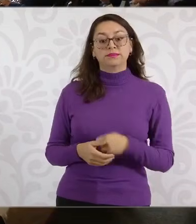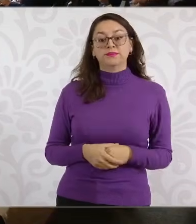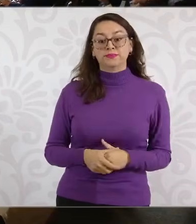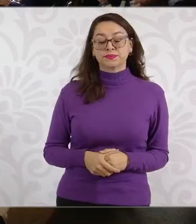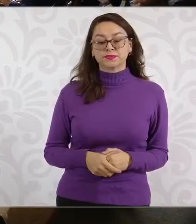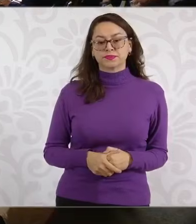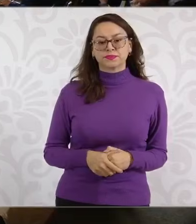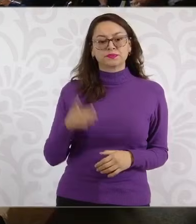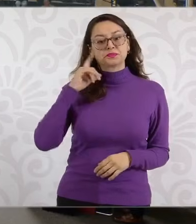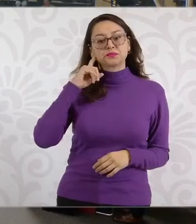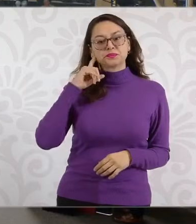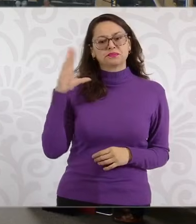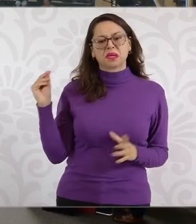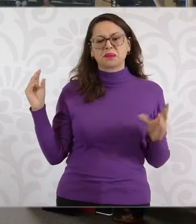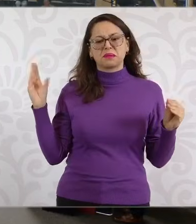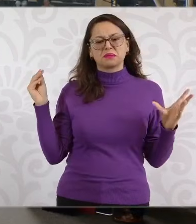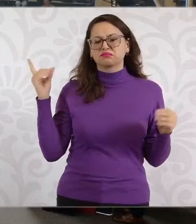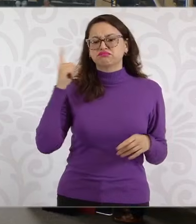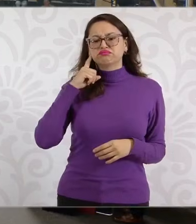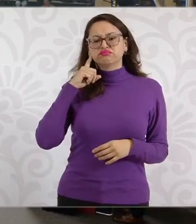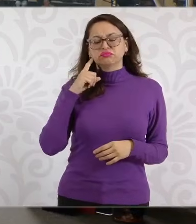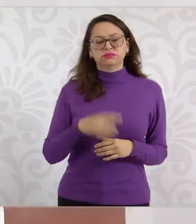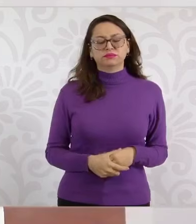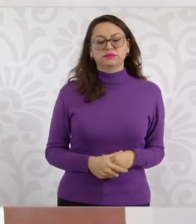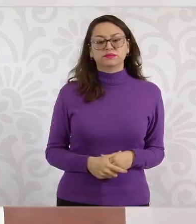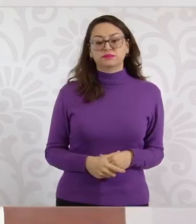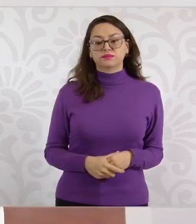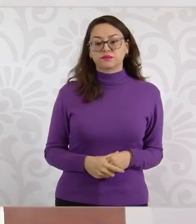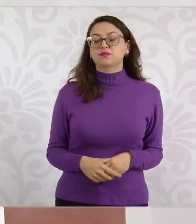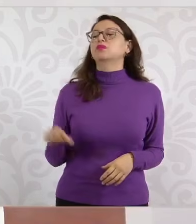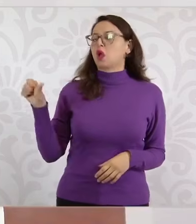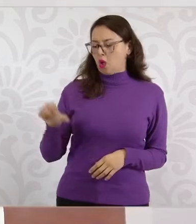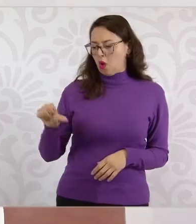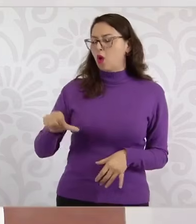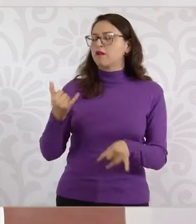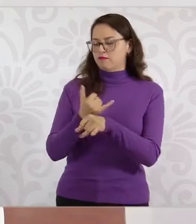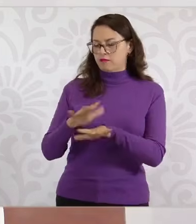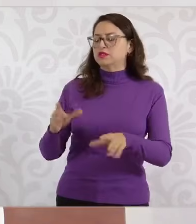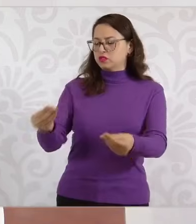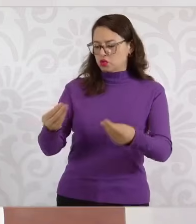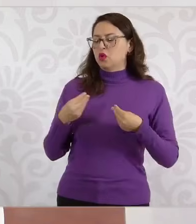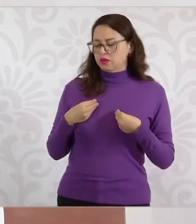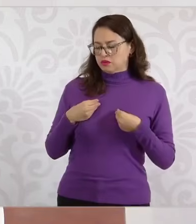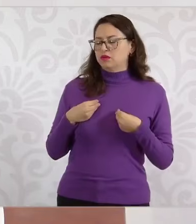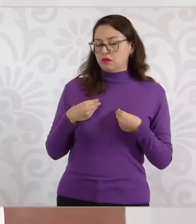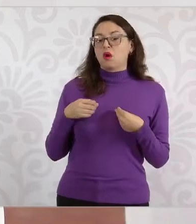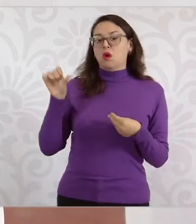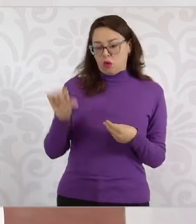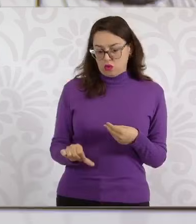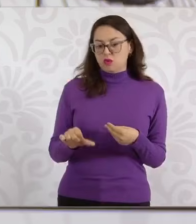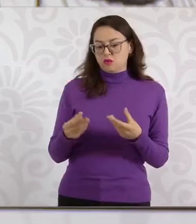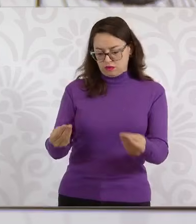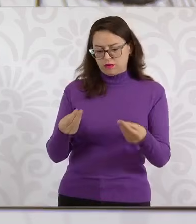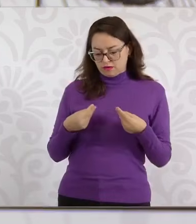¿Para cuándo esperan un dictamen? Me van a presentar hoy una tarjeta, tengo la información, pero les pedí